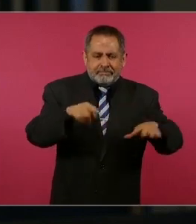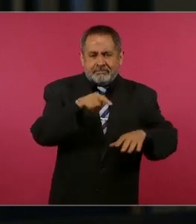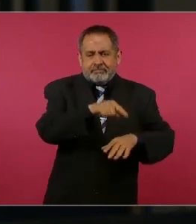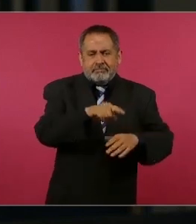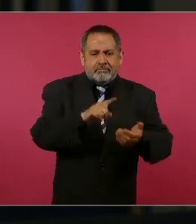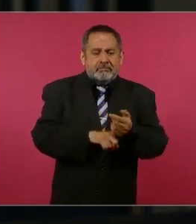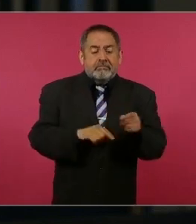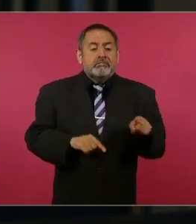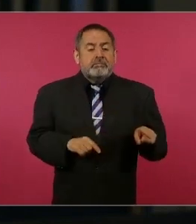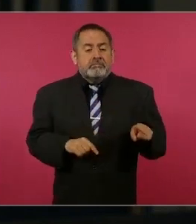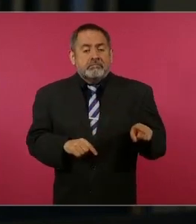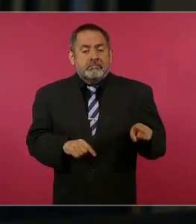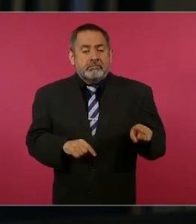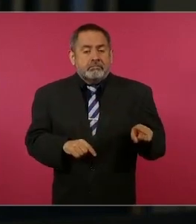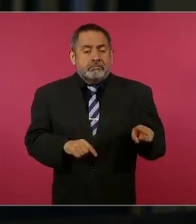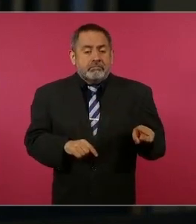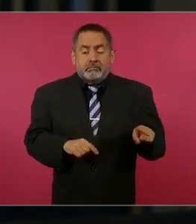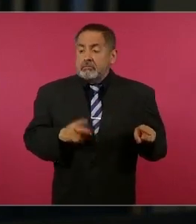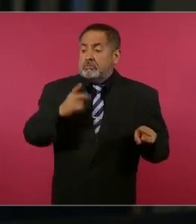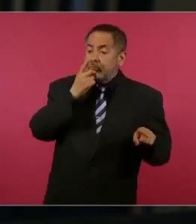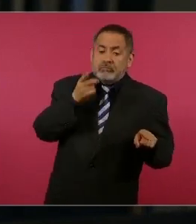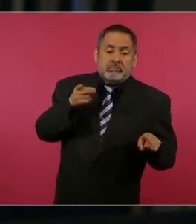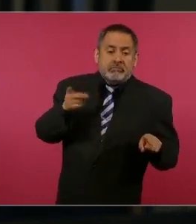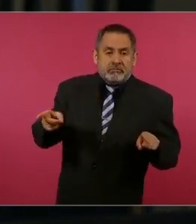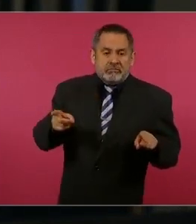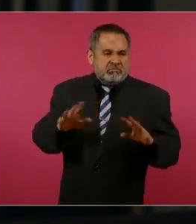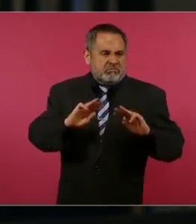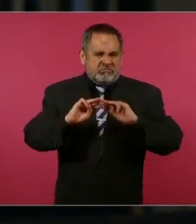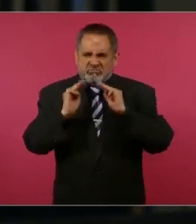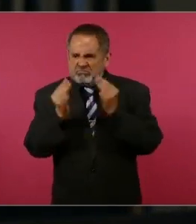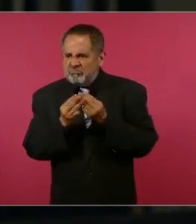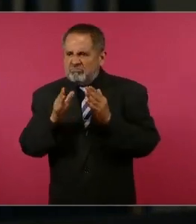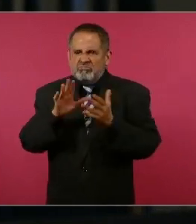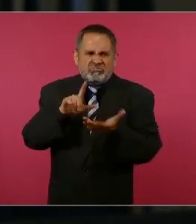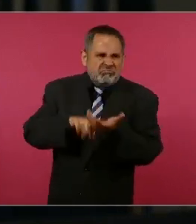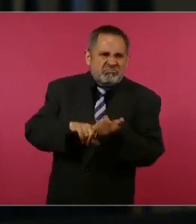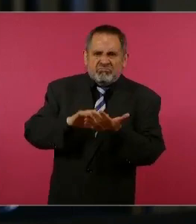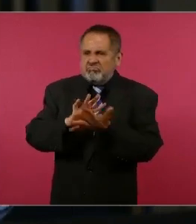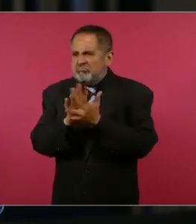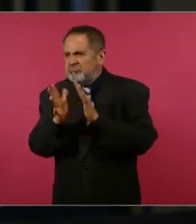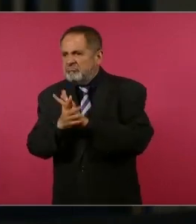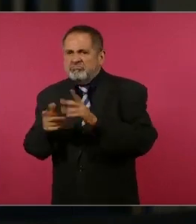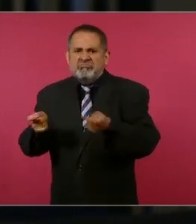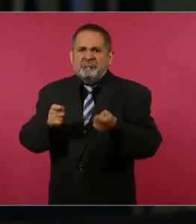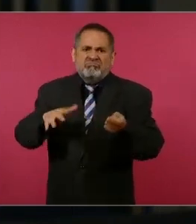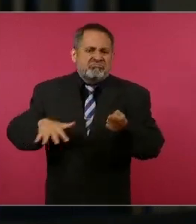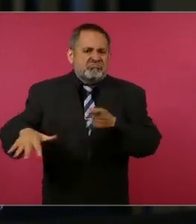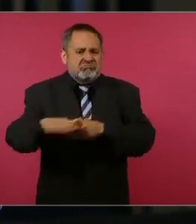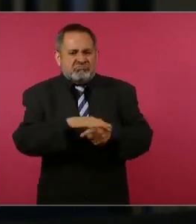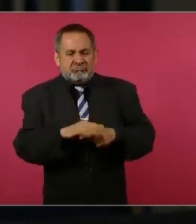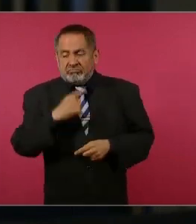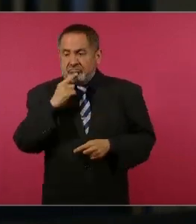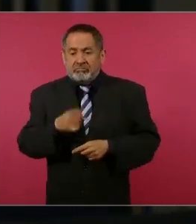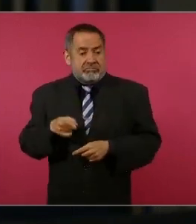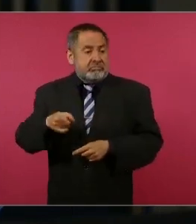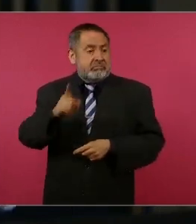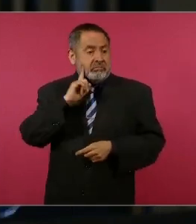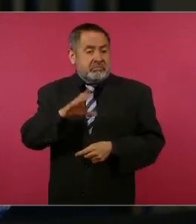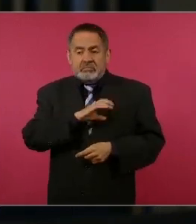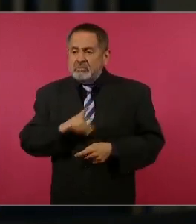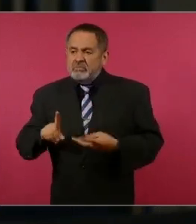incluso la presunta intromisión del crimen organizado en casillas, incluso se habla del secuestro de una